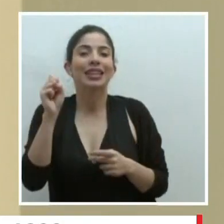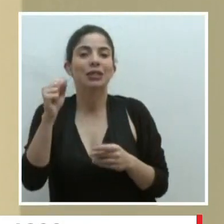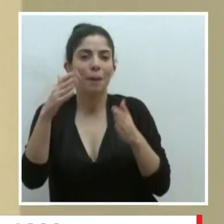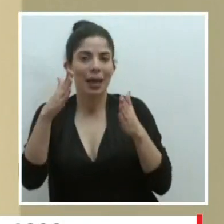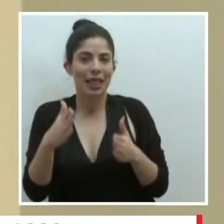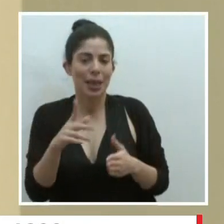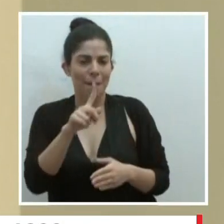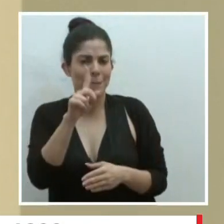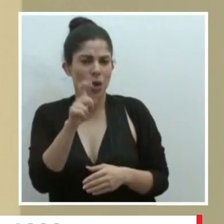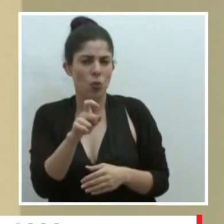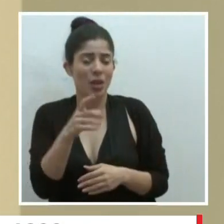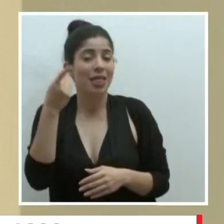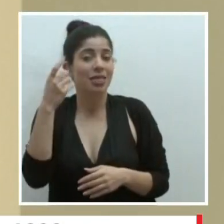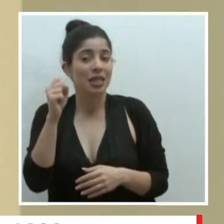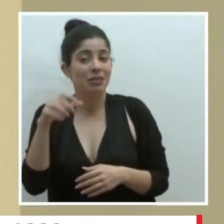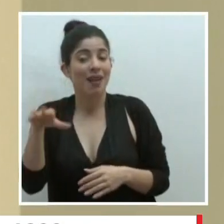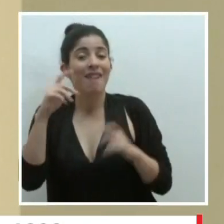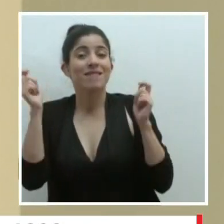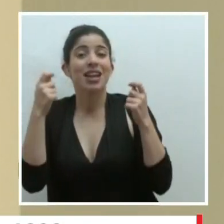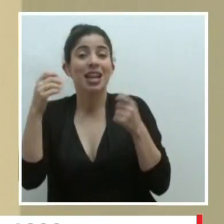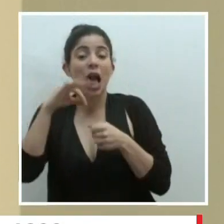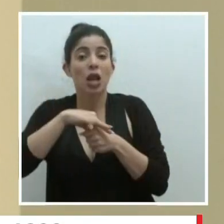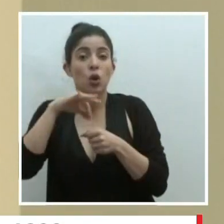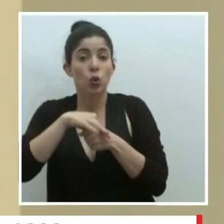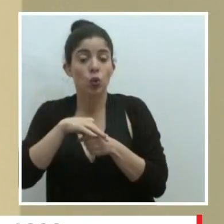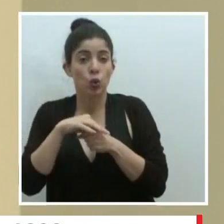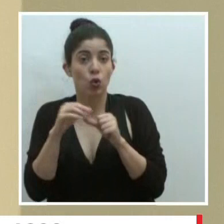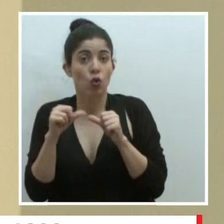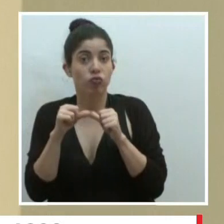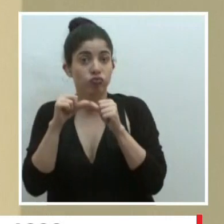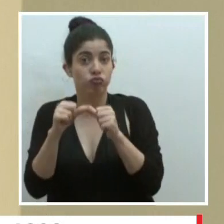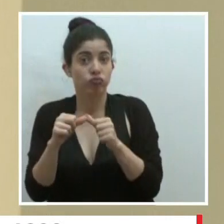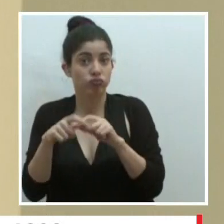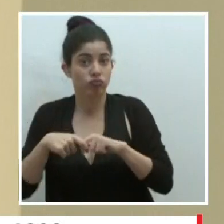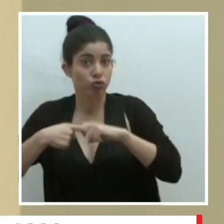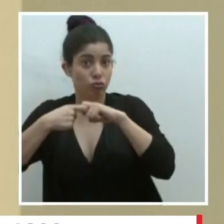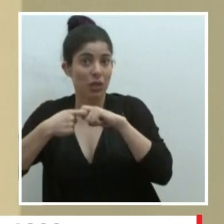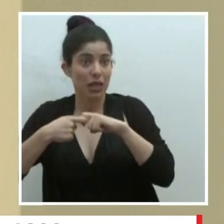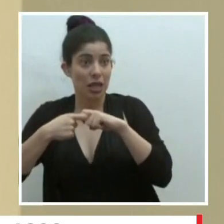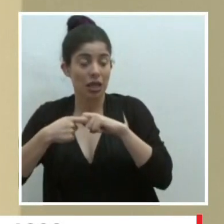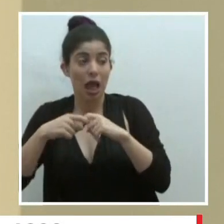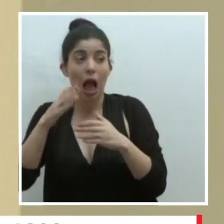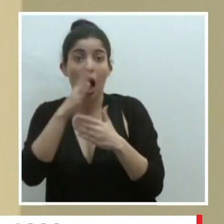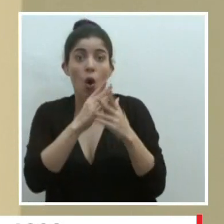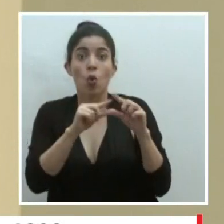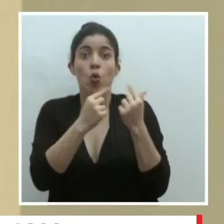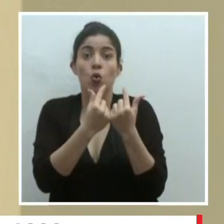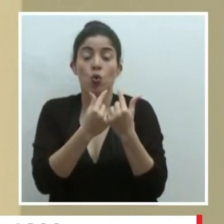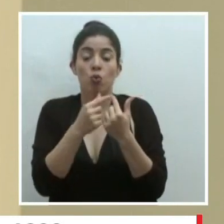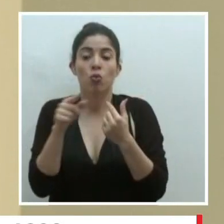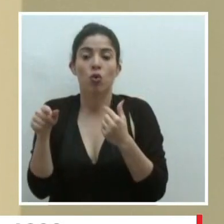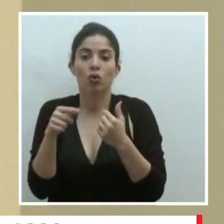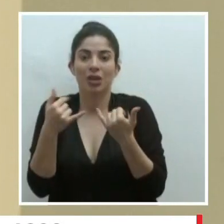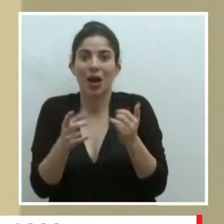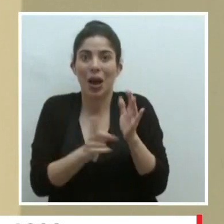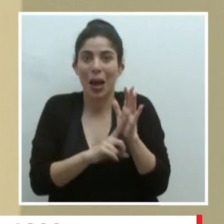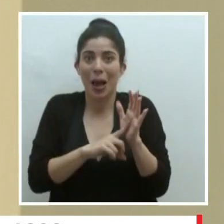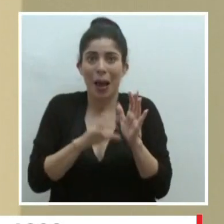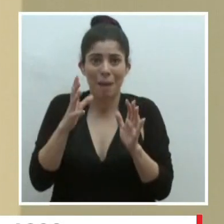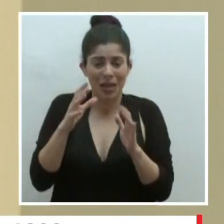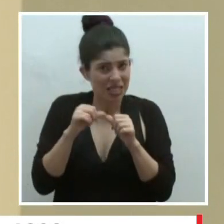Desamparadeño consulta: en Desamparados las ferias del agricultor se mantienen suspendidas, aunque hayan sectores que pasan a condición de alerta